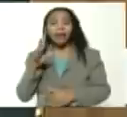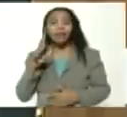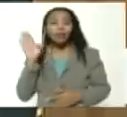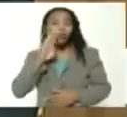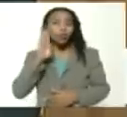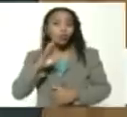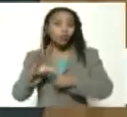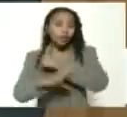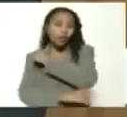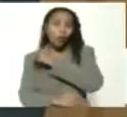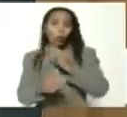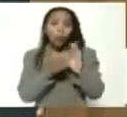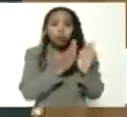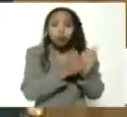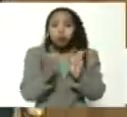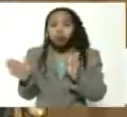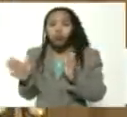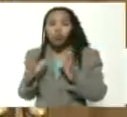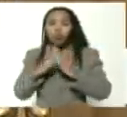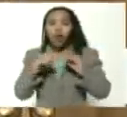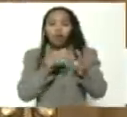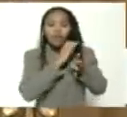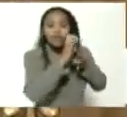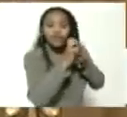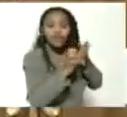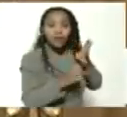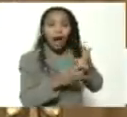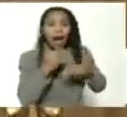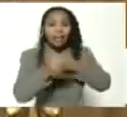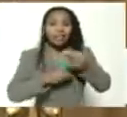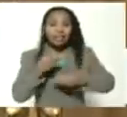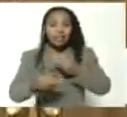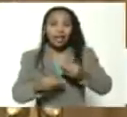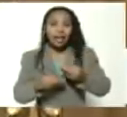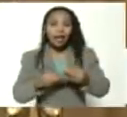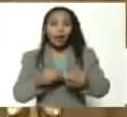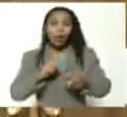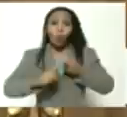organizado, totalmente estructurado para delinquir,